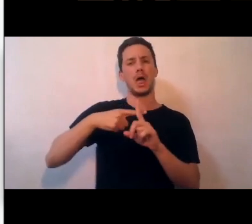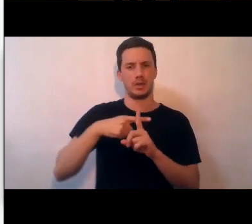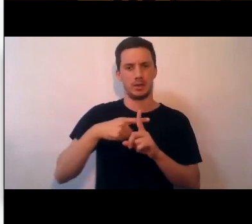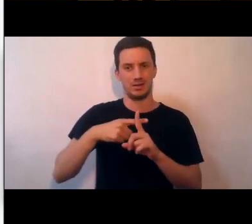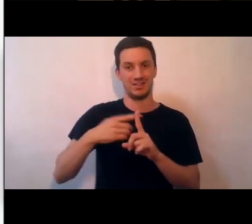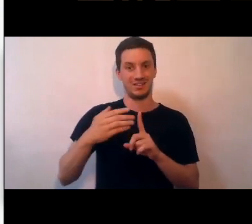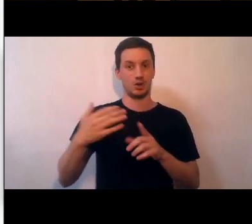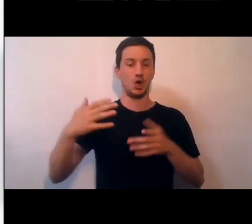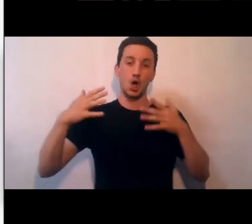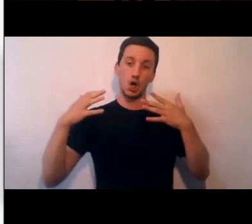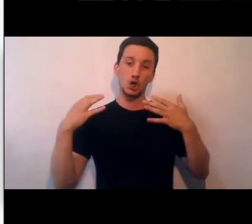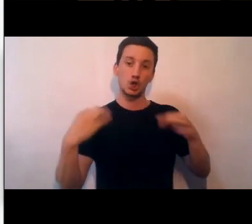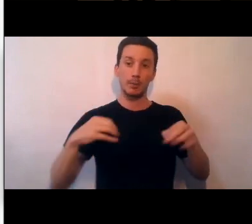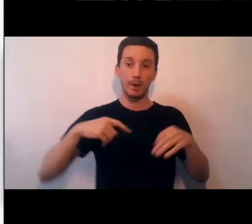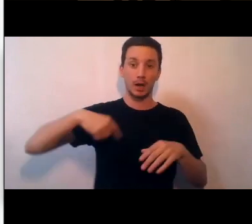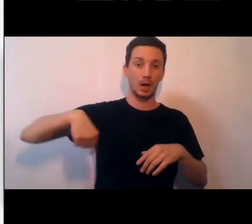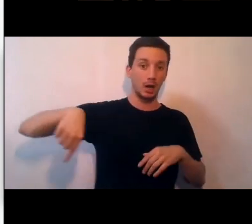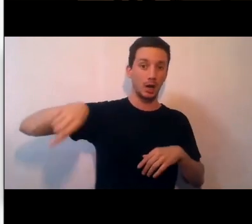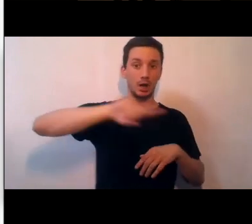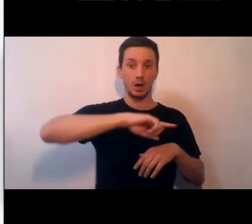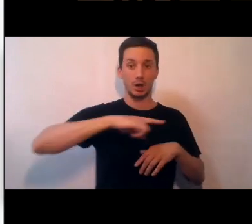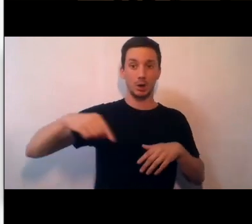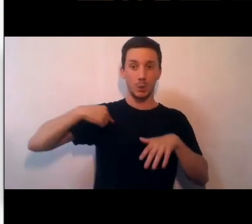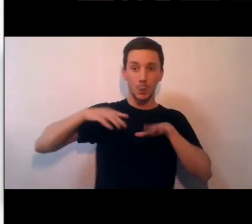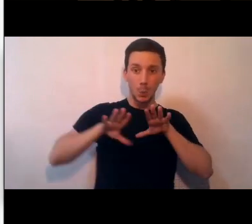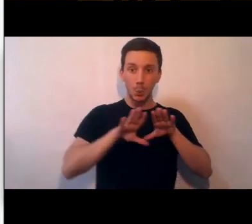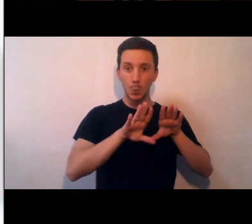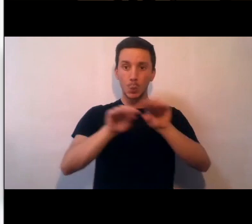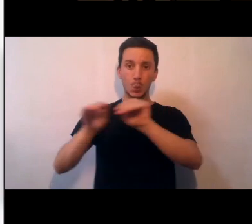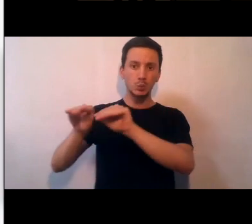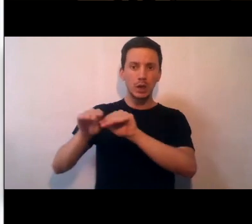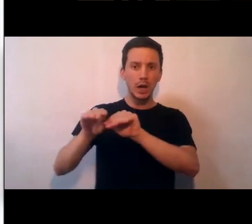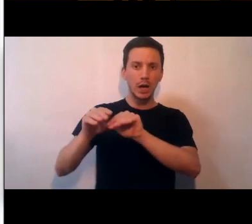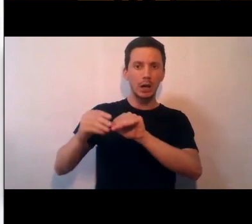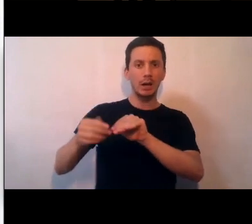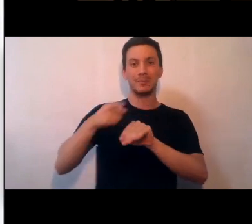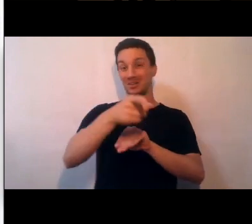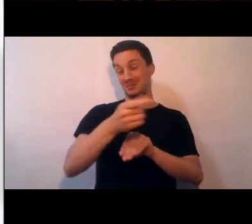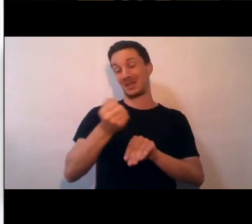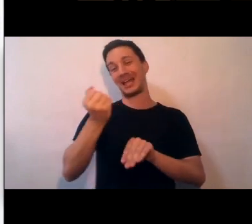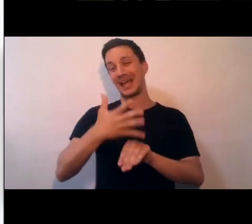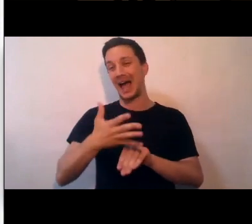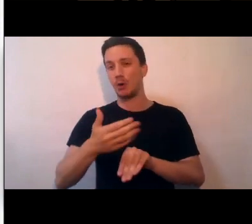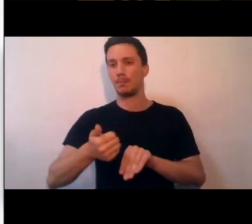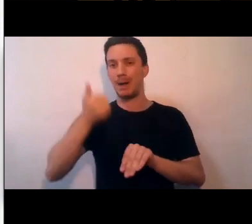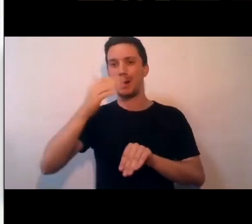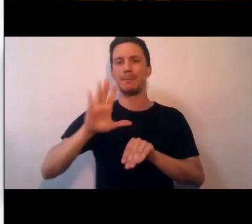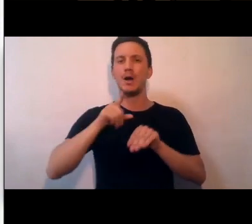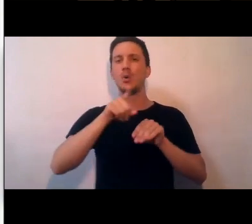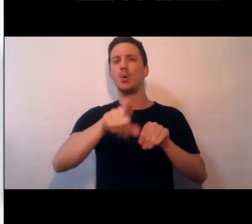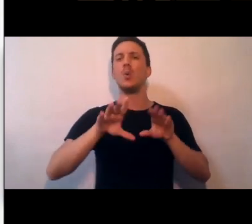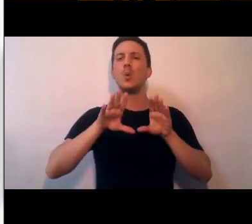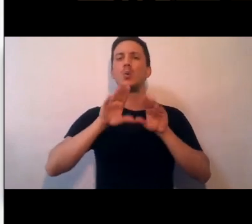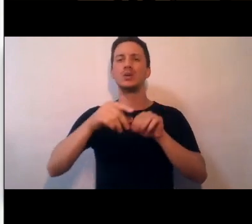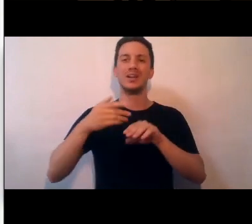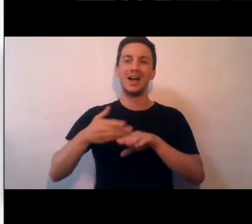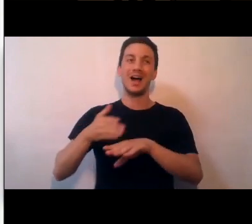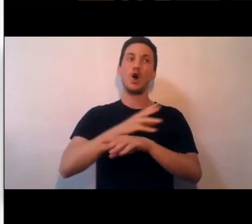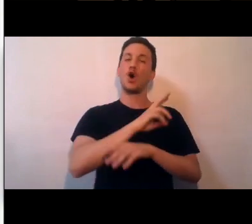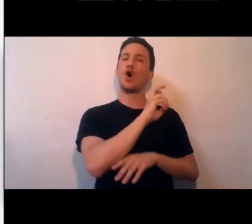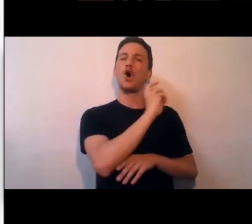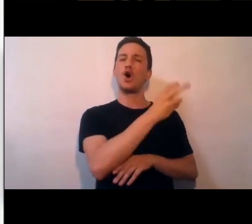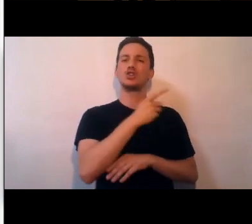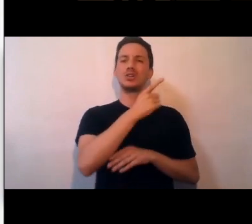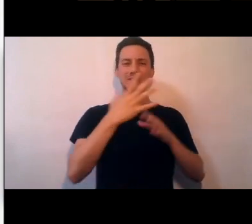que habitualmente usamos, son bastante más caros, pero no tienen los efectos locales de los corticoides, no hacen atrofia